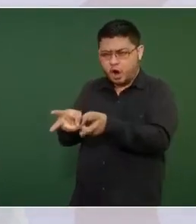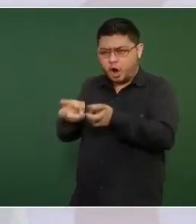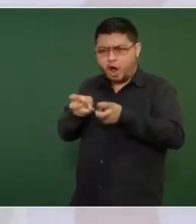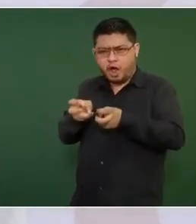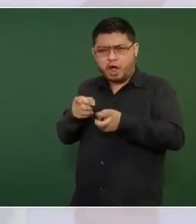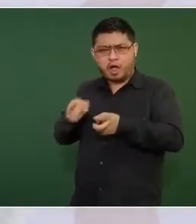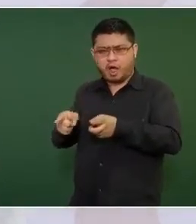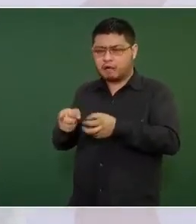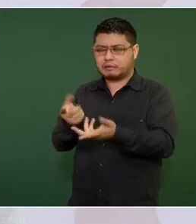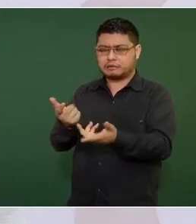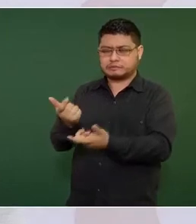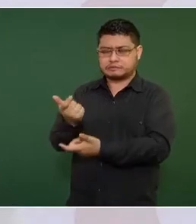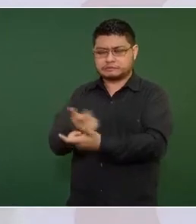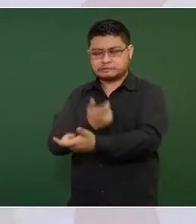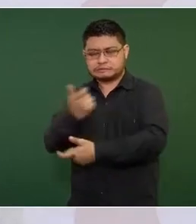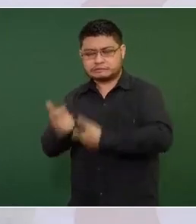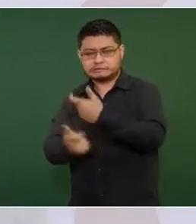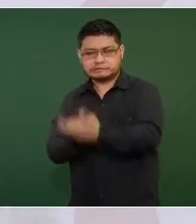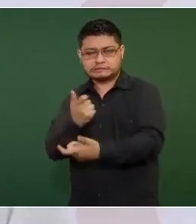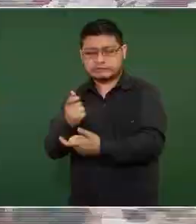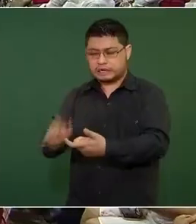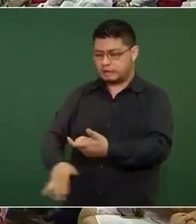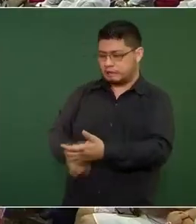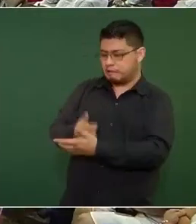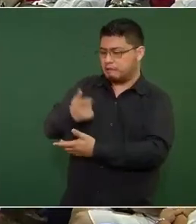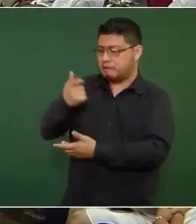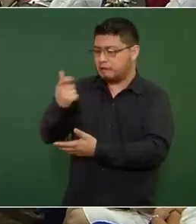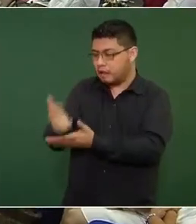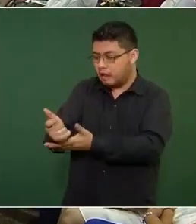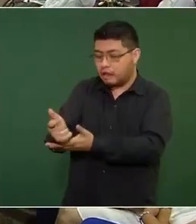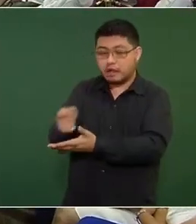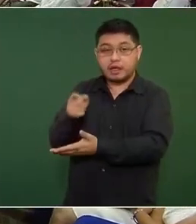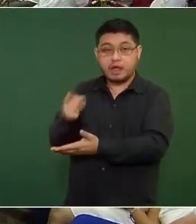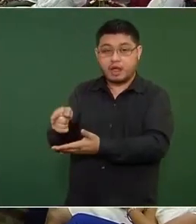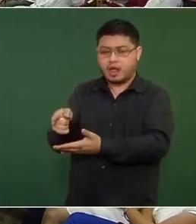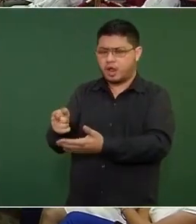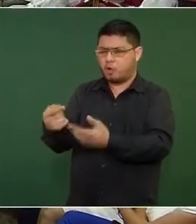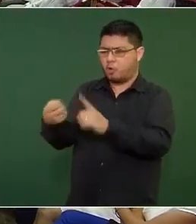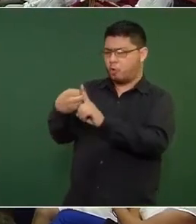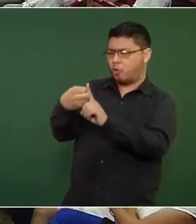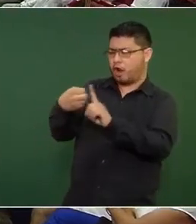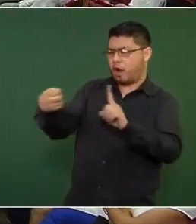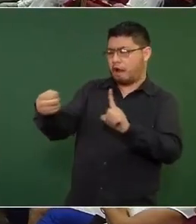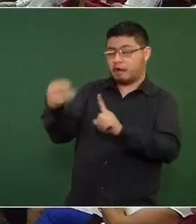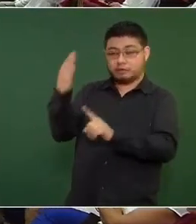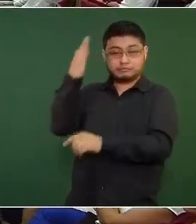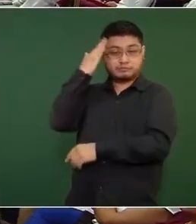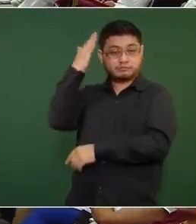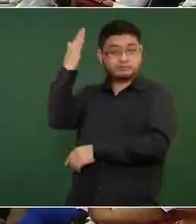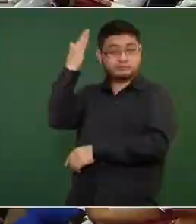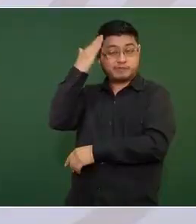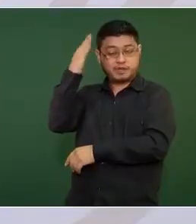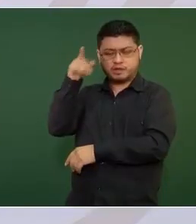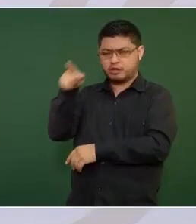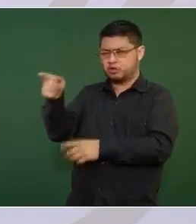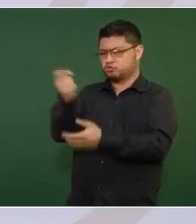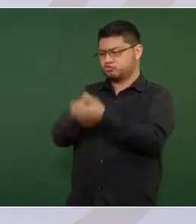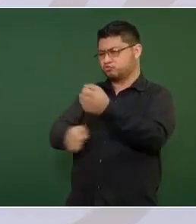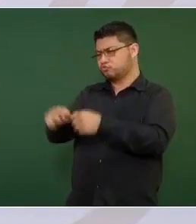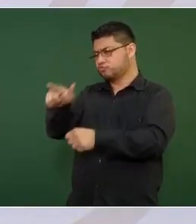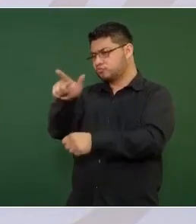dinero a manos llenas a líderes de organizaciones o a pseudo líderes de organizaciones